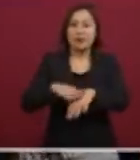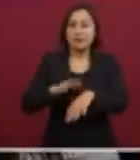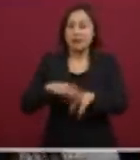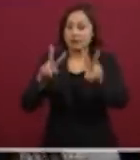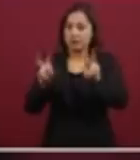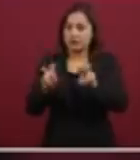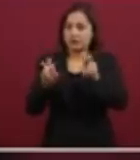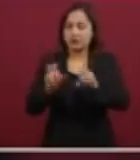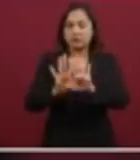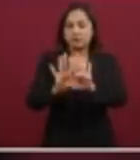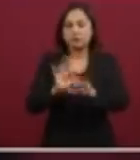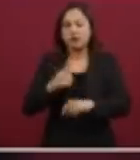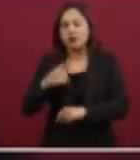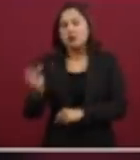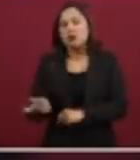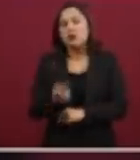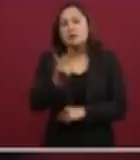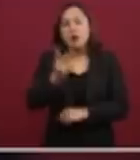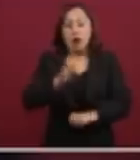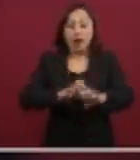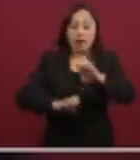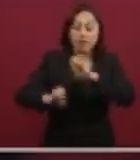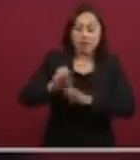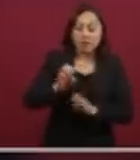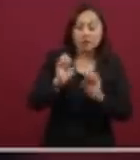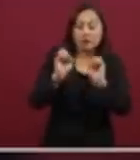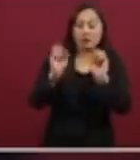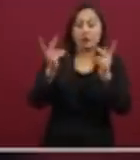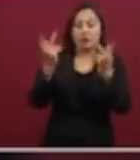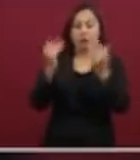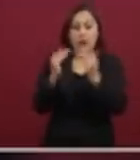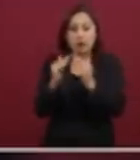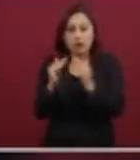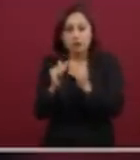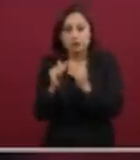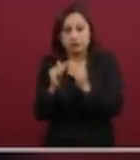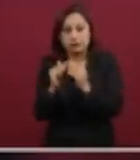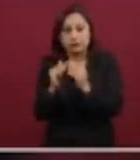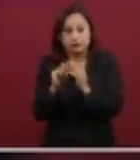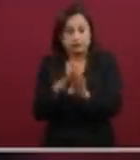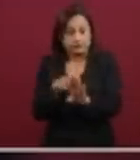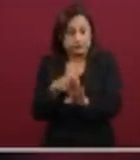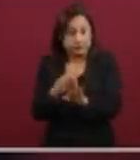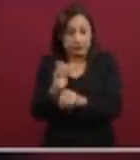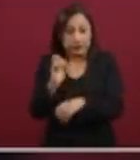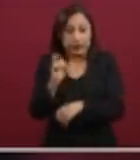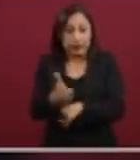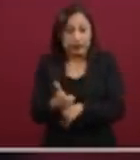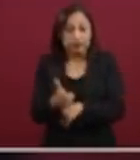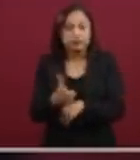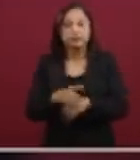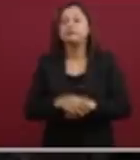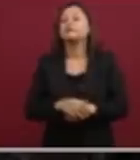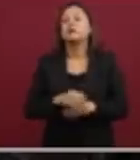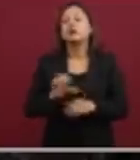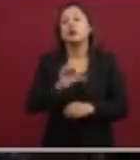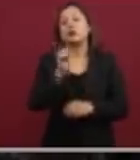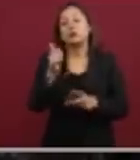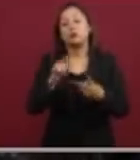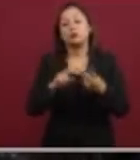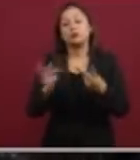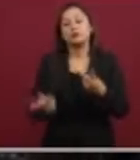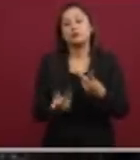afectaciones a las empresas y a los particulares? La siguiente pregunta es, en las